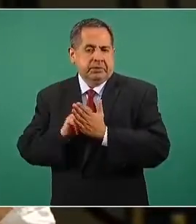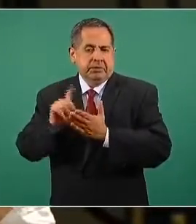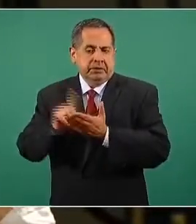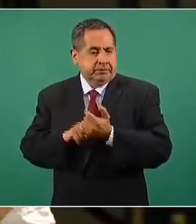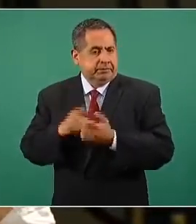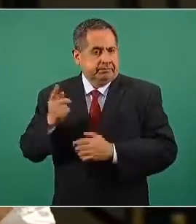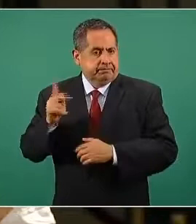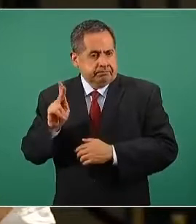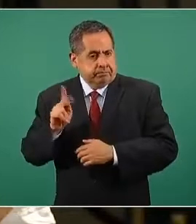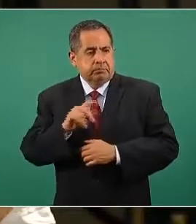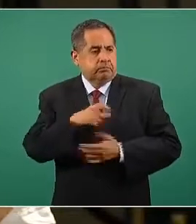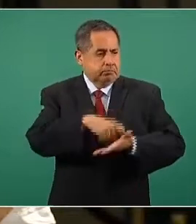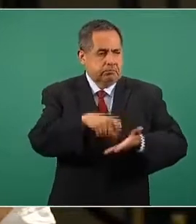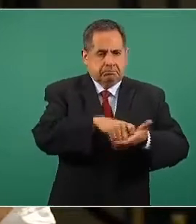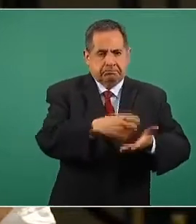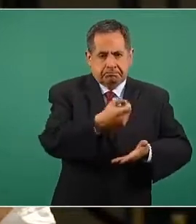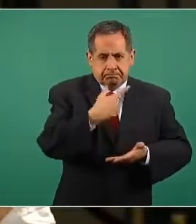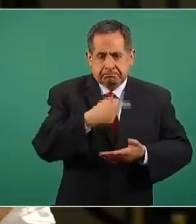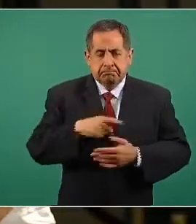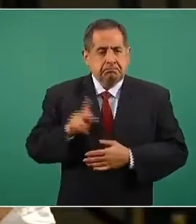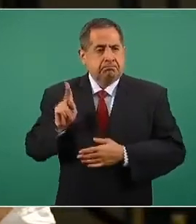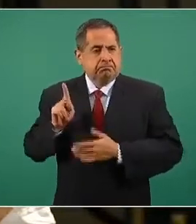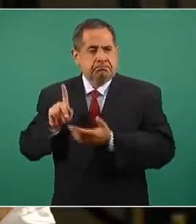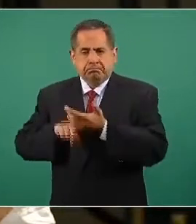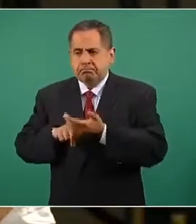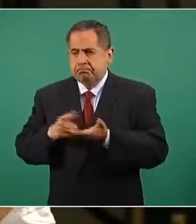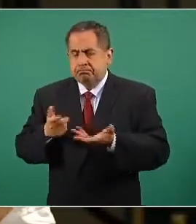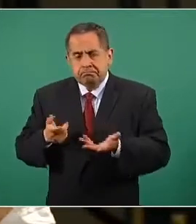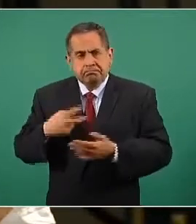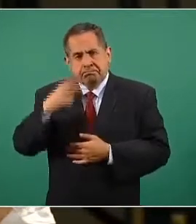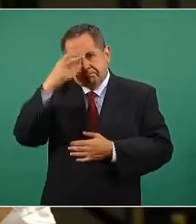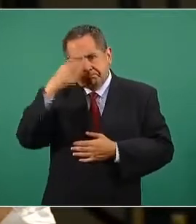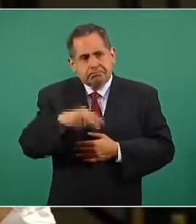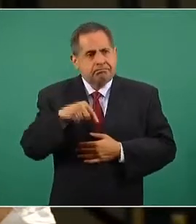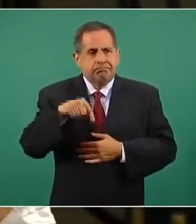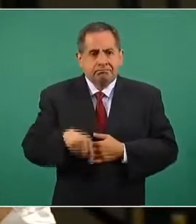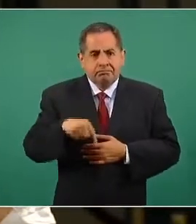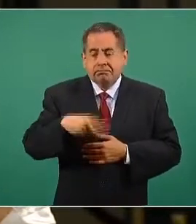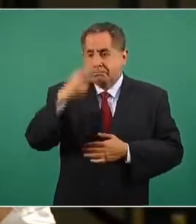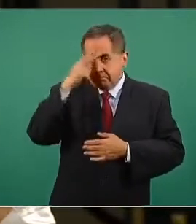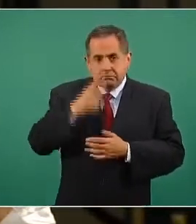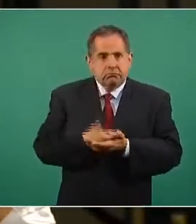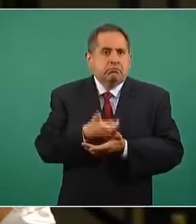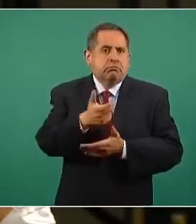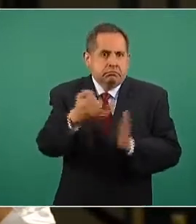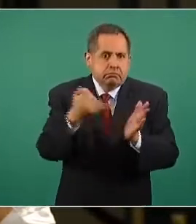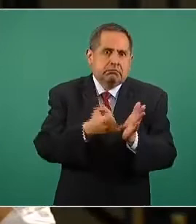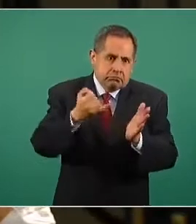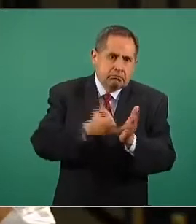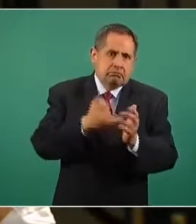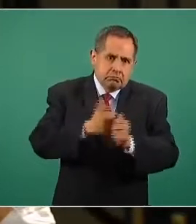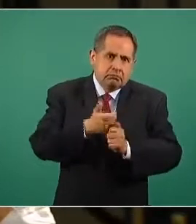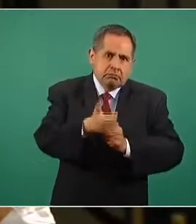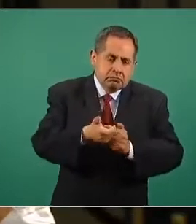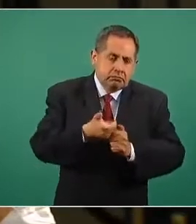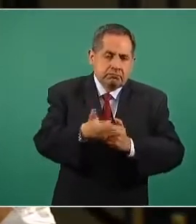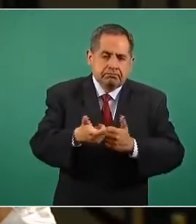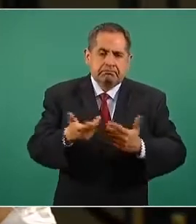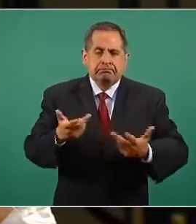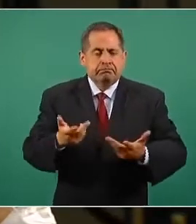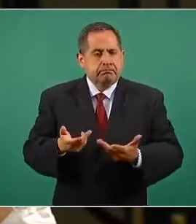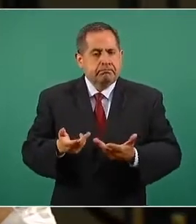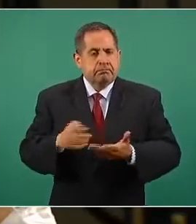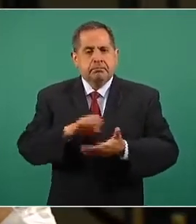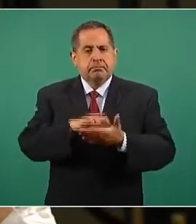humano por parte de las mujeres, ha sido muy polémico que en México sea uno de los países que se pague impuestos en este tema. Tenemos